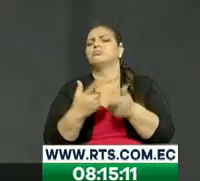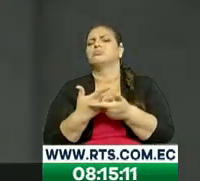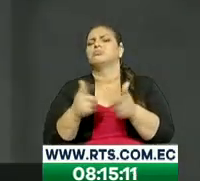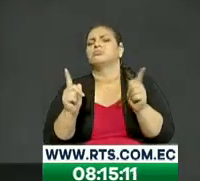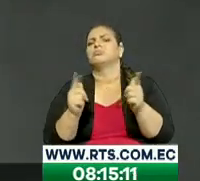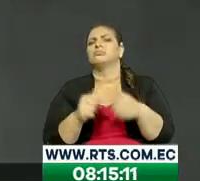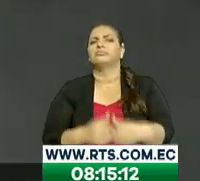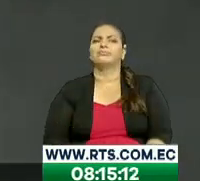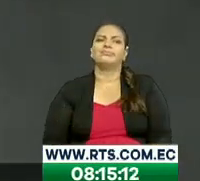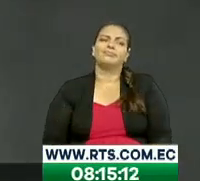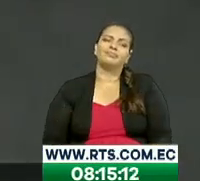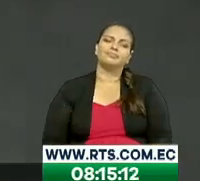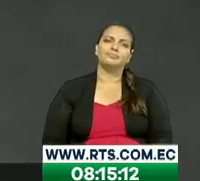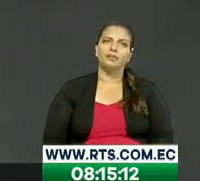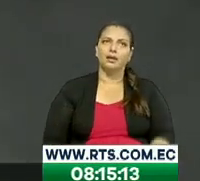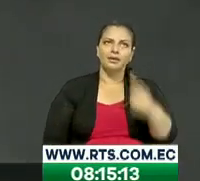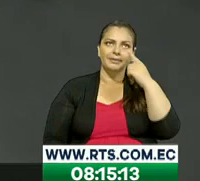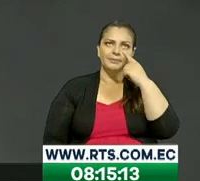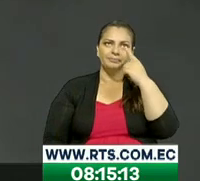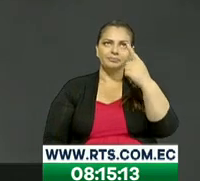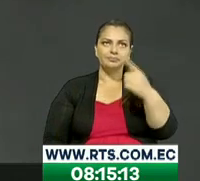En esa ocasión madrugaron.